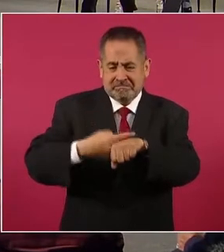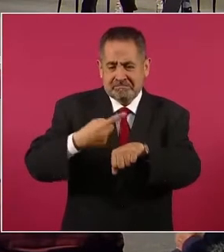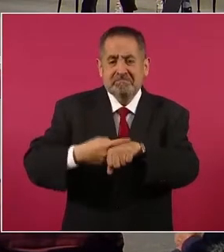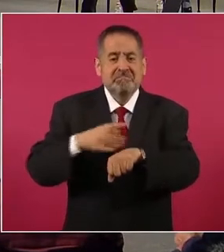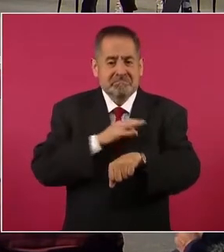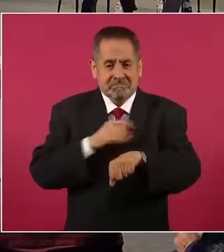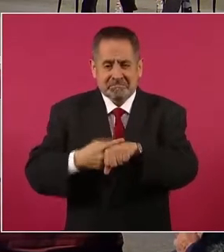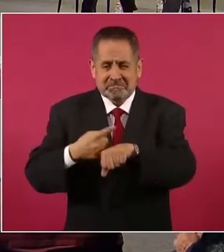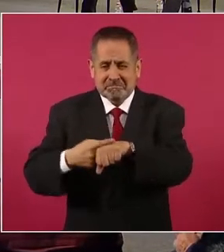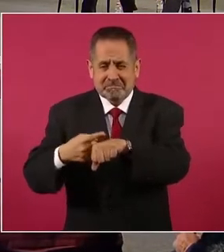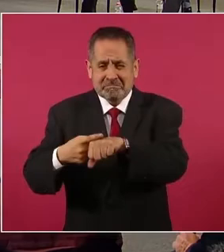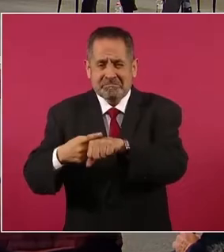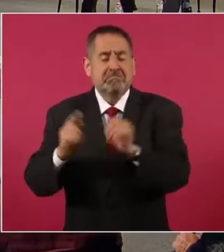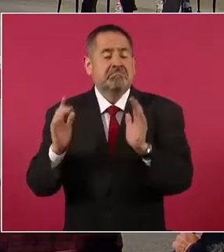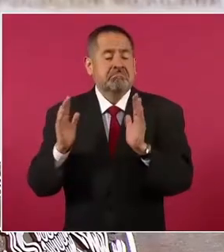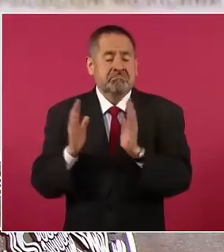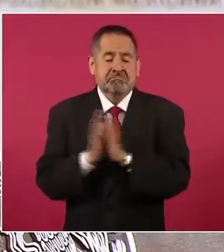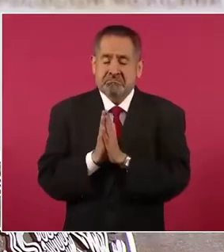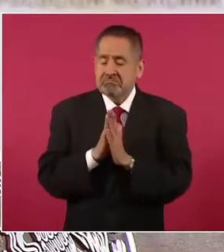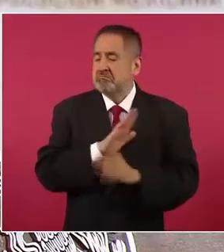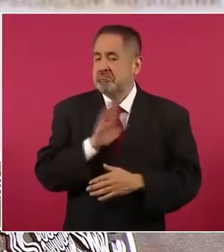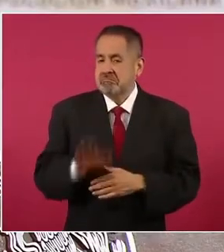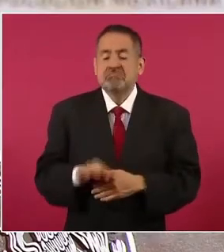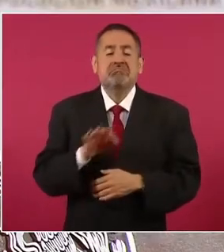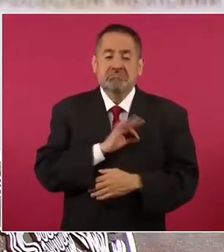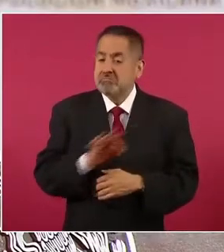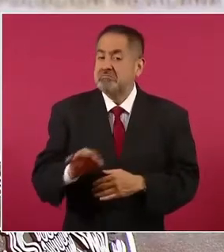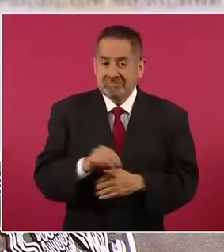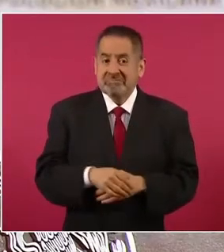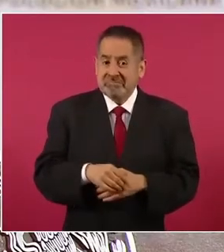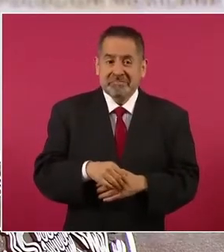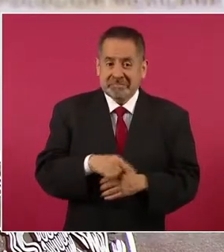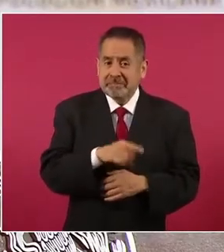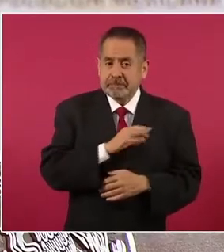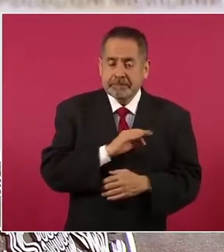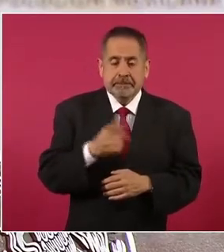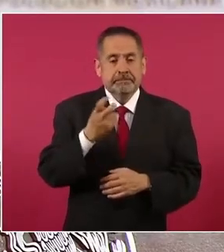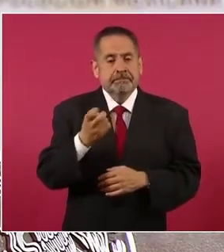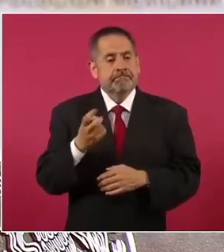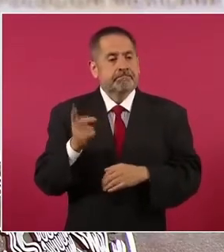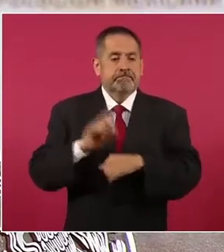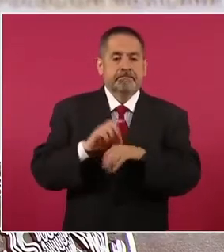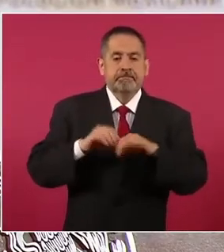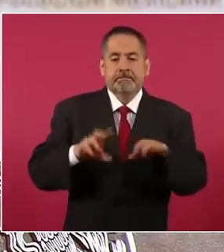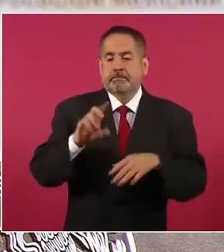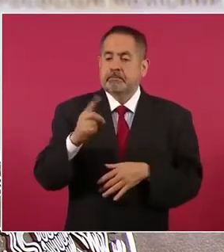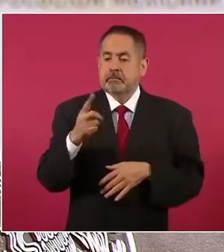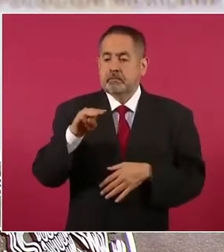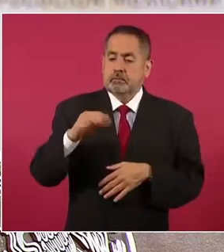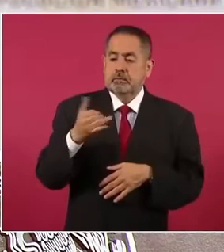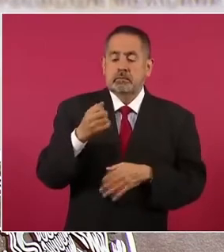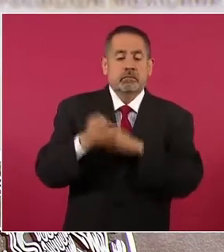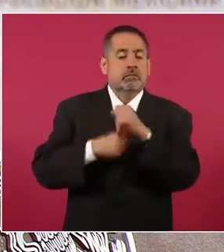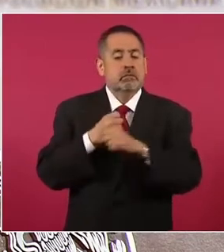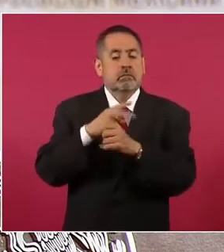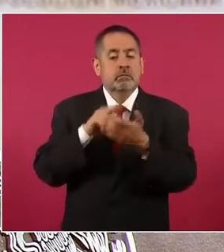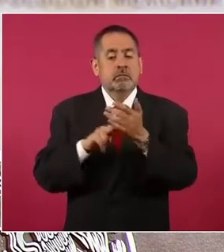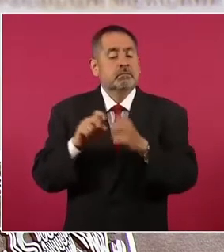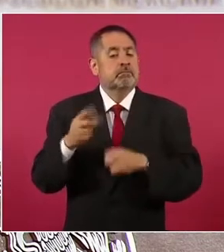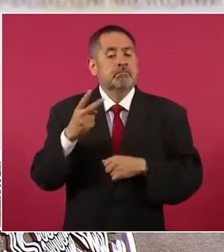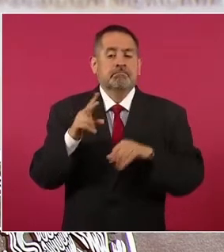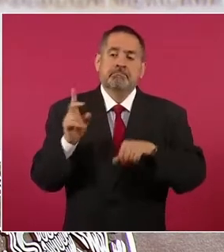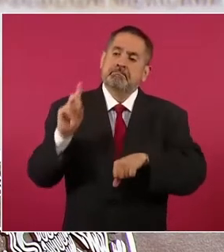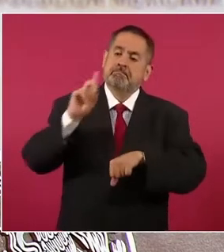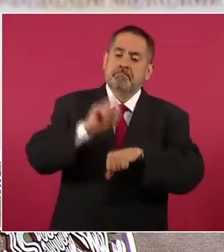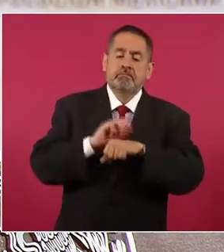muerte. Sumando a ello y ante esta grave situación, el 31 de mayo del 2022, en el marco del